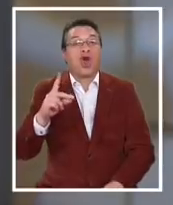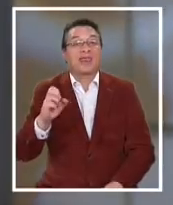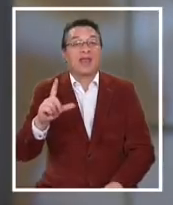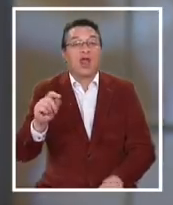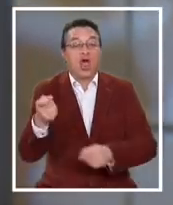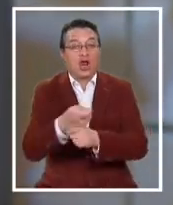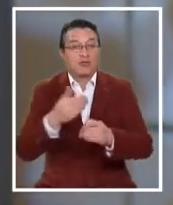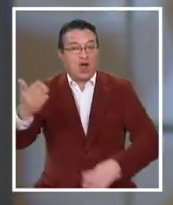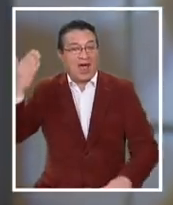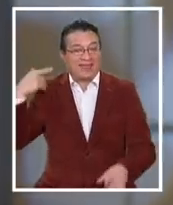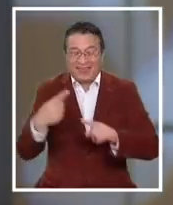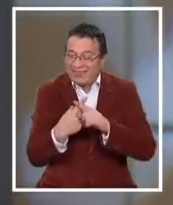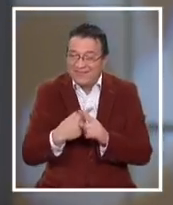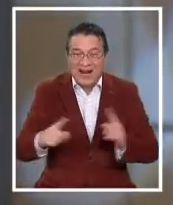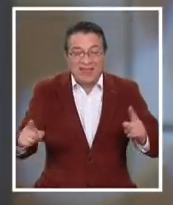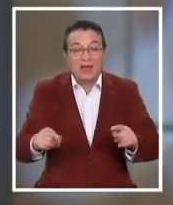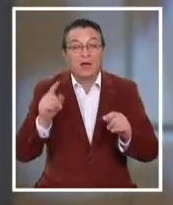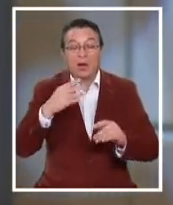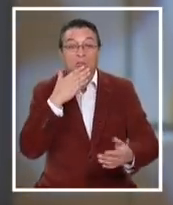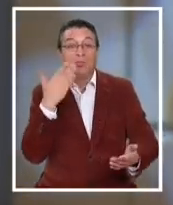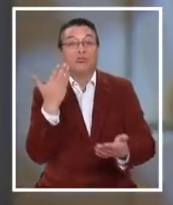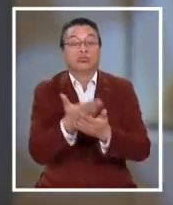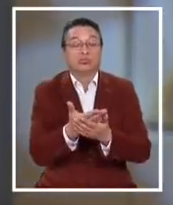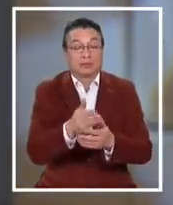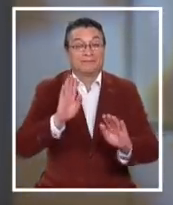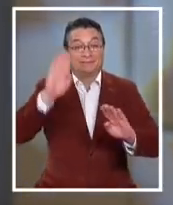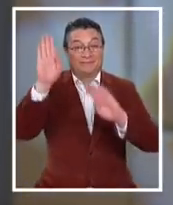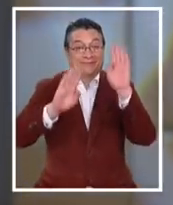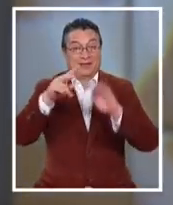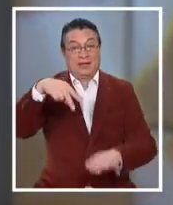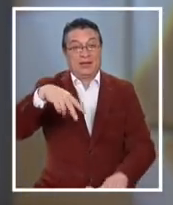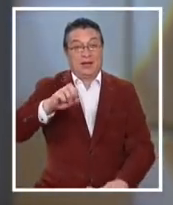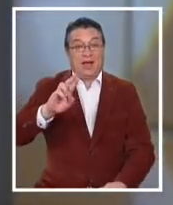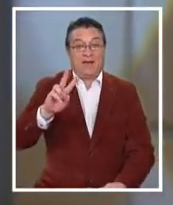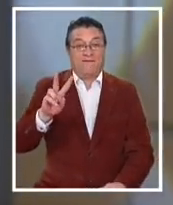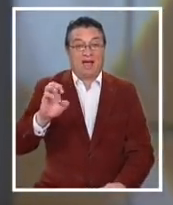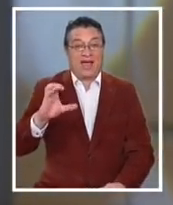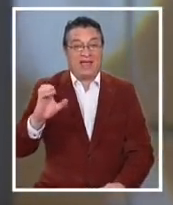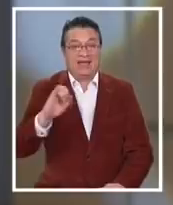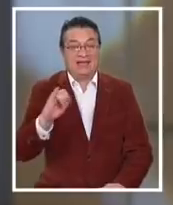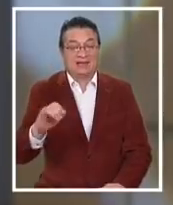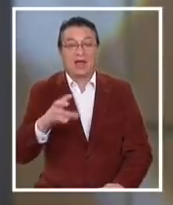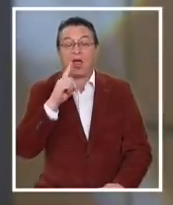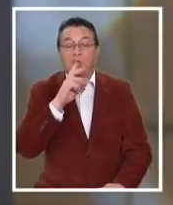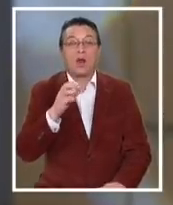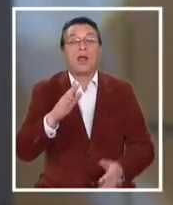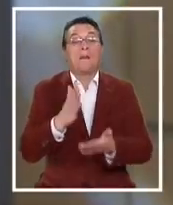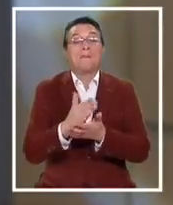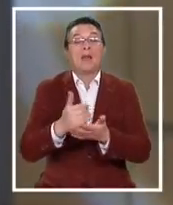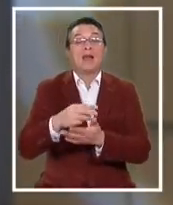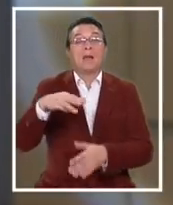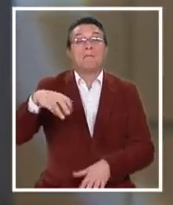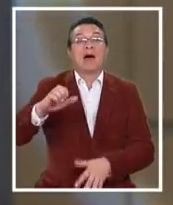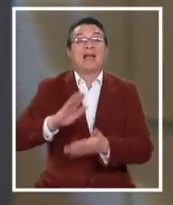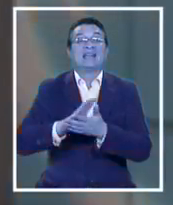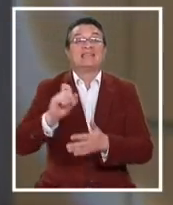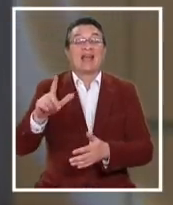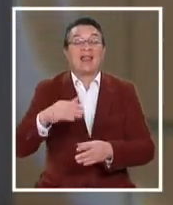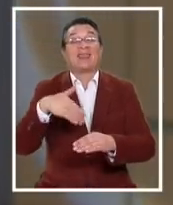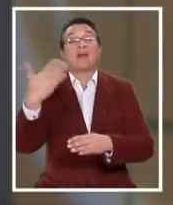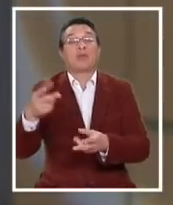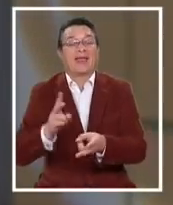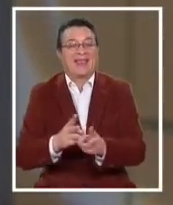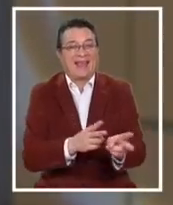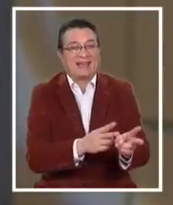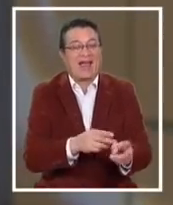Eso es muy importante. Hay una cuestión que plantea hoy día, por ejemplo, la candidata Narváez respecto a una recuperación tipo Plan Marshall de posguerra. A mí me